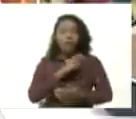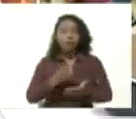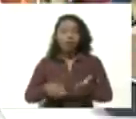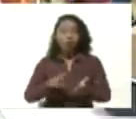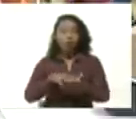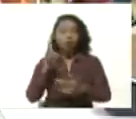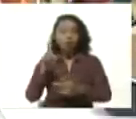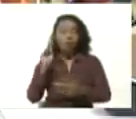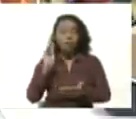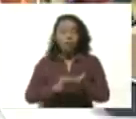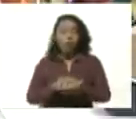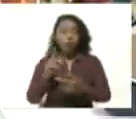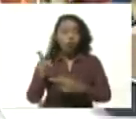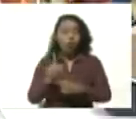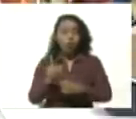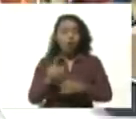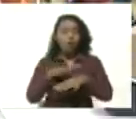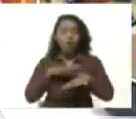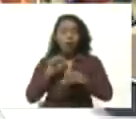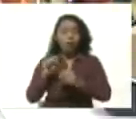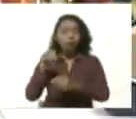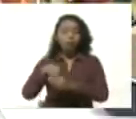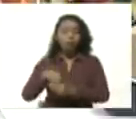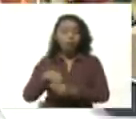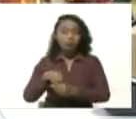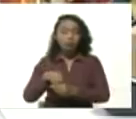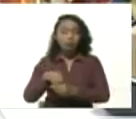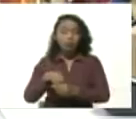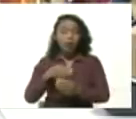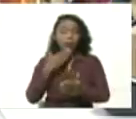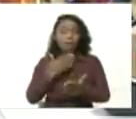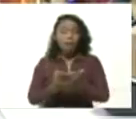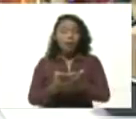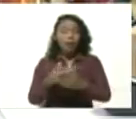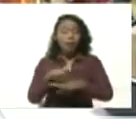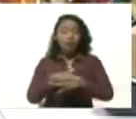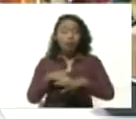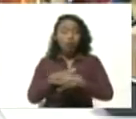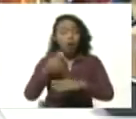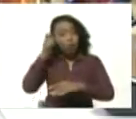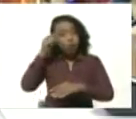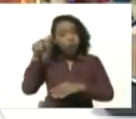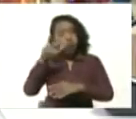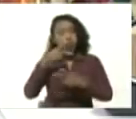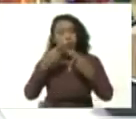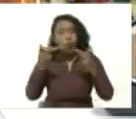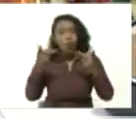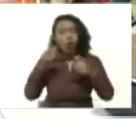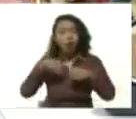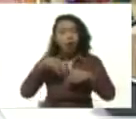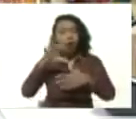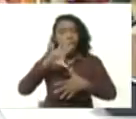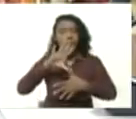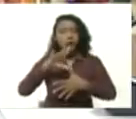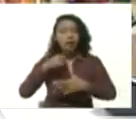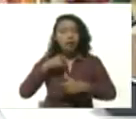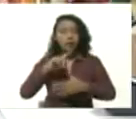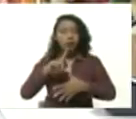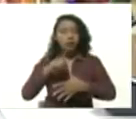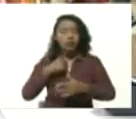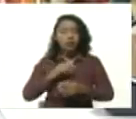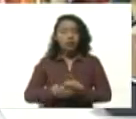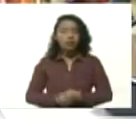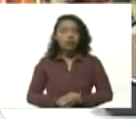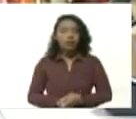su posición sobre la conquista y la colonización, y le pida perdón a los pueblos de América Latina y el Caribe, a los pueblos de la